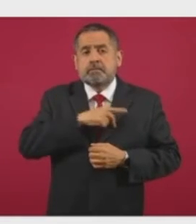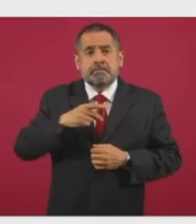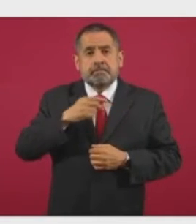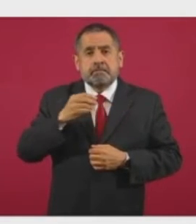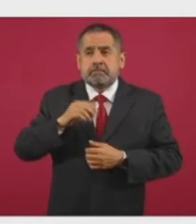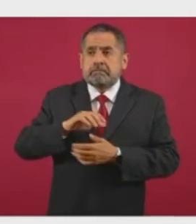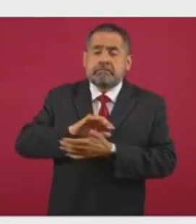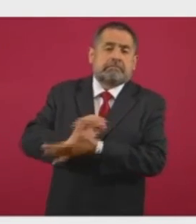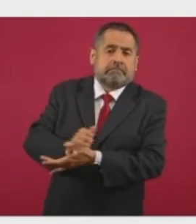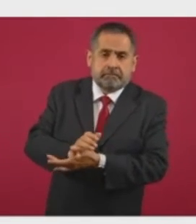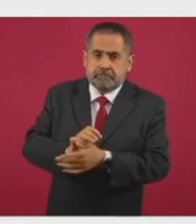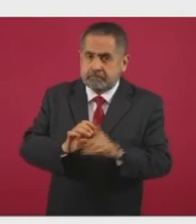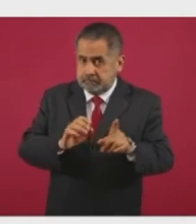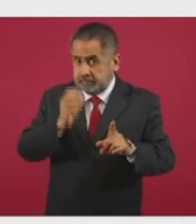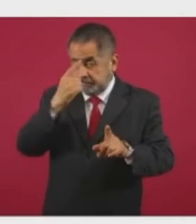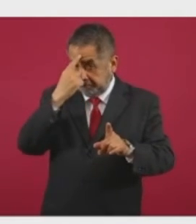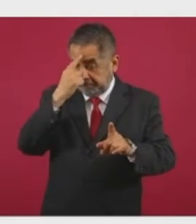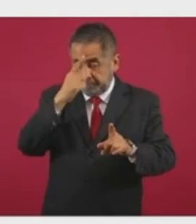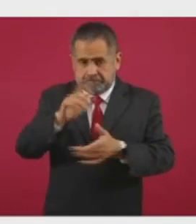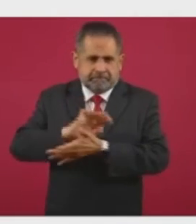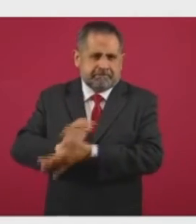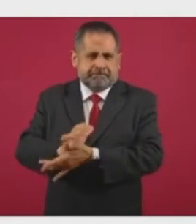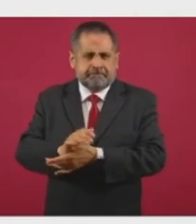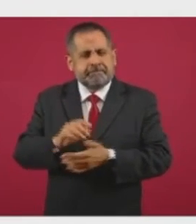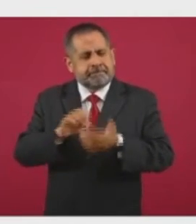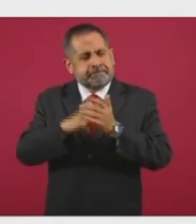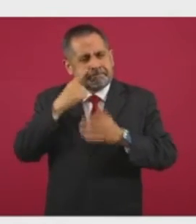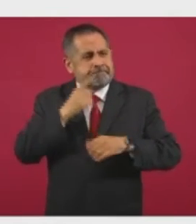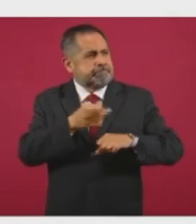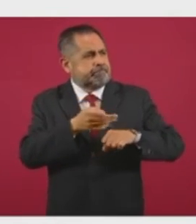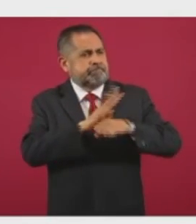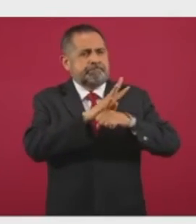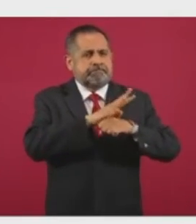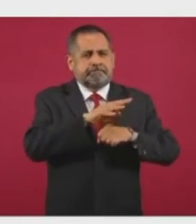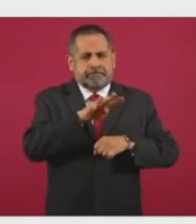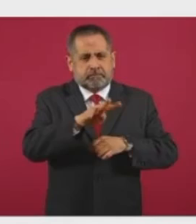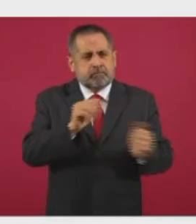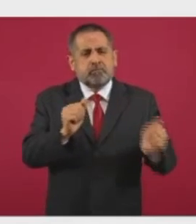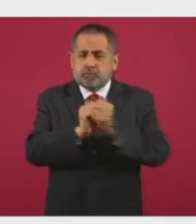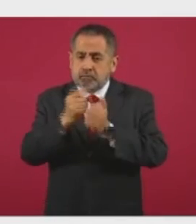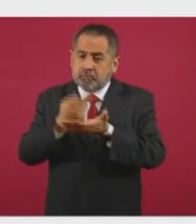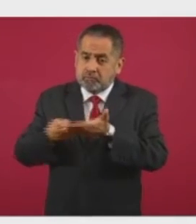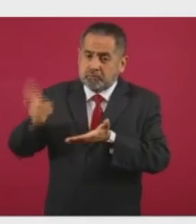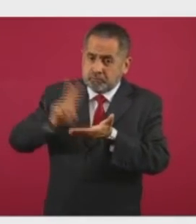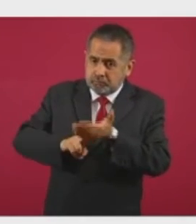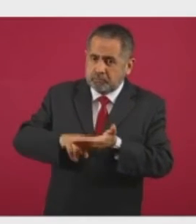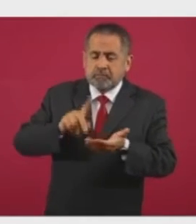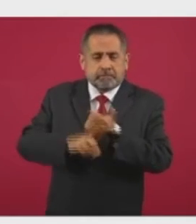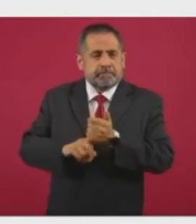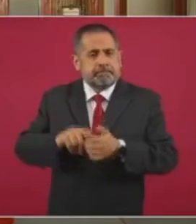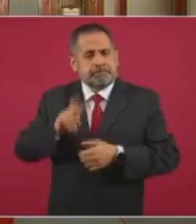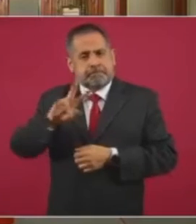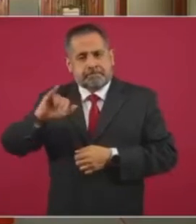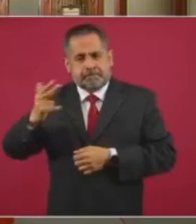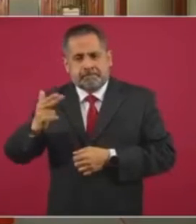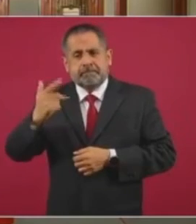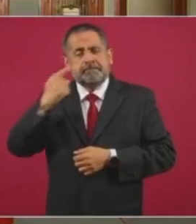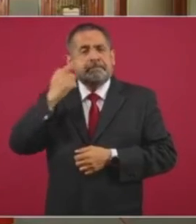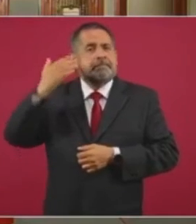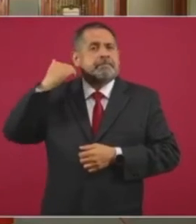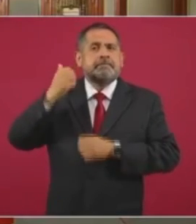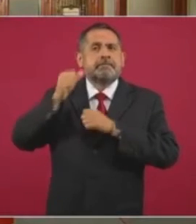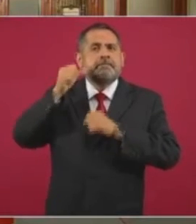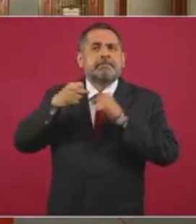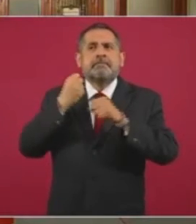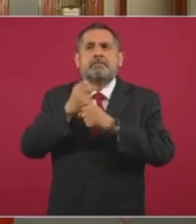a una encuesta del impacto de COVID-19 en las personas que viven con VIH, en abril del 2020 se observaba